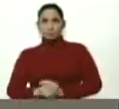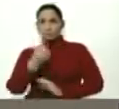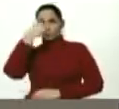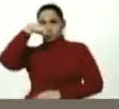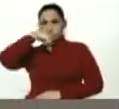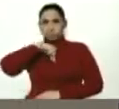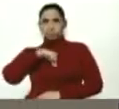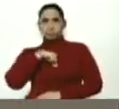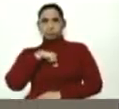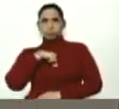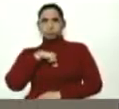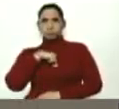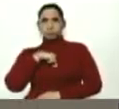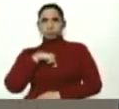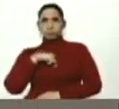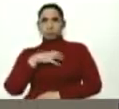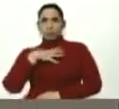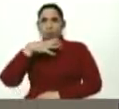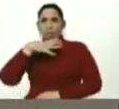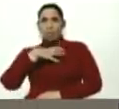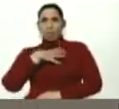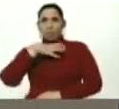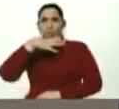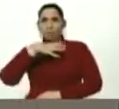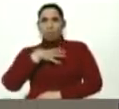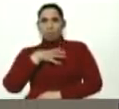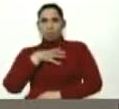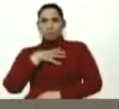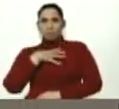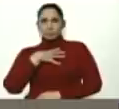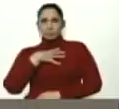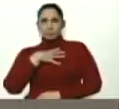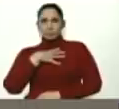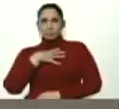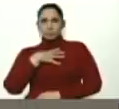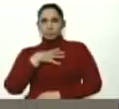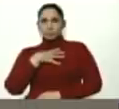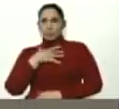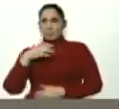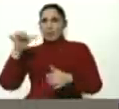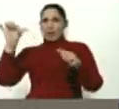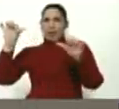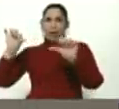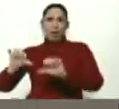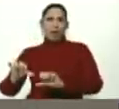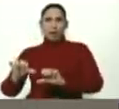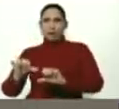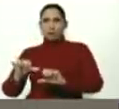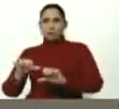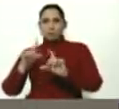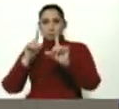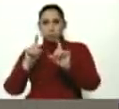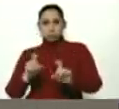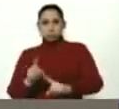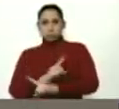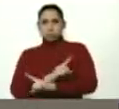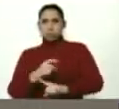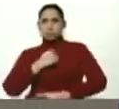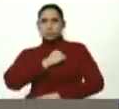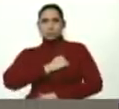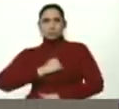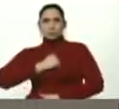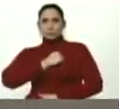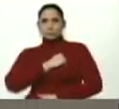se le colocó soporte respiratorio. La evolución fue muy mala, se tomó prueba rápida,